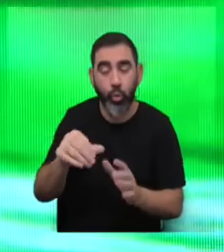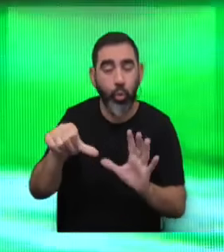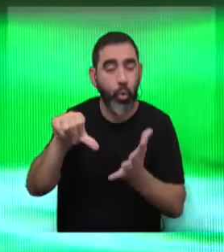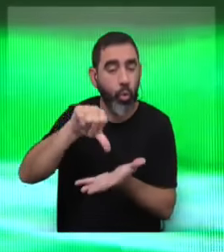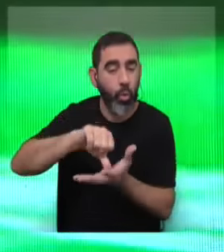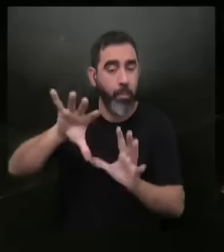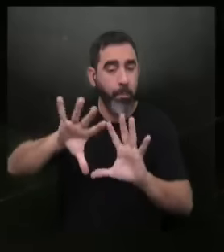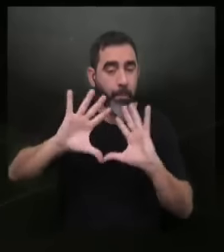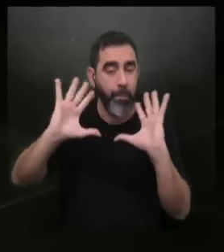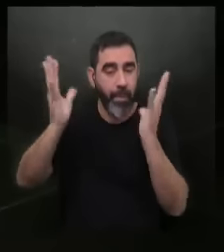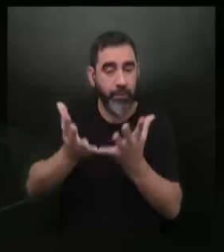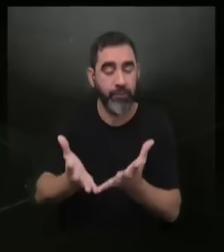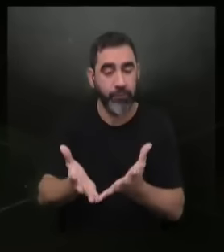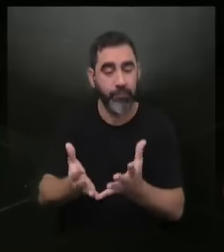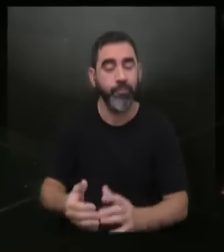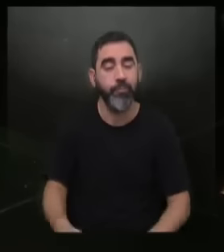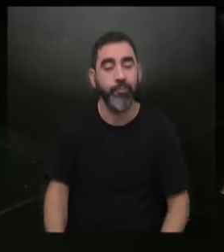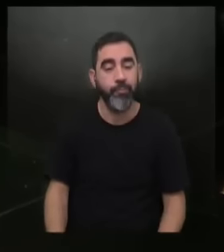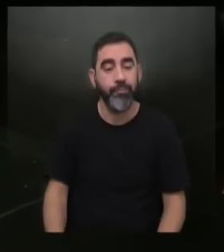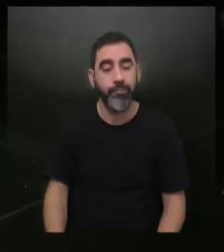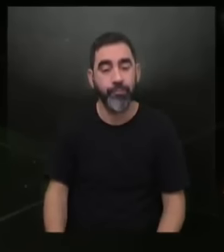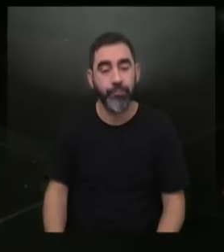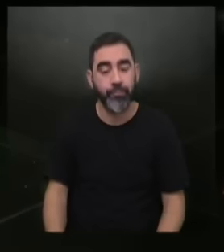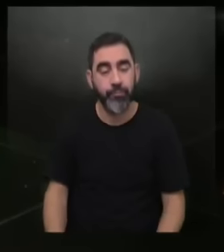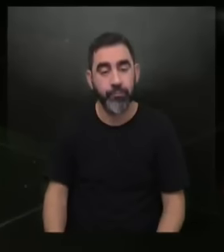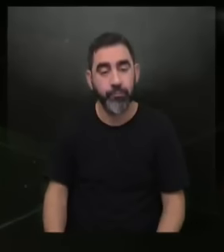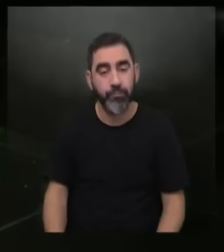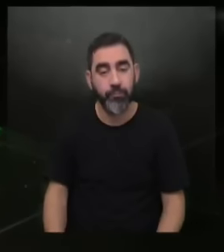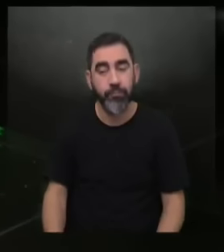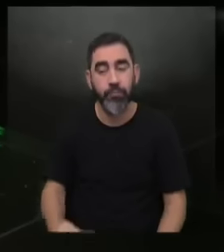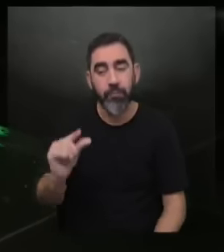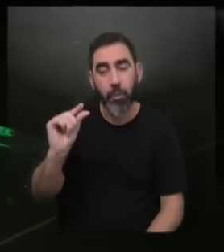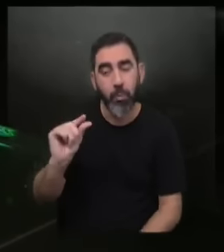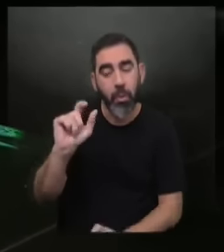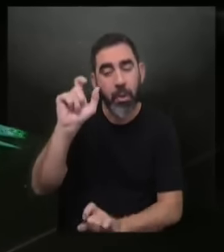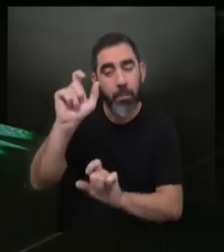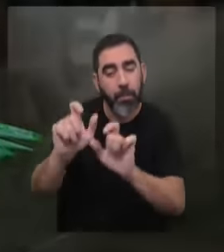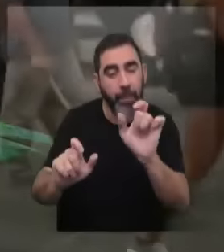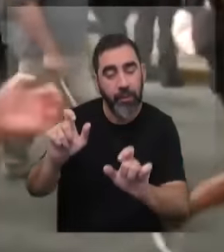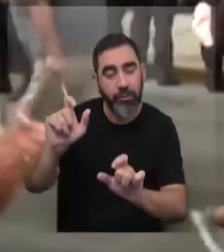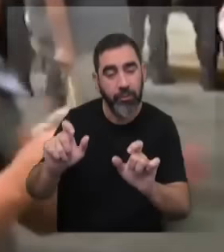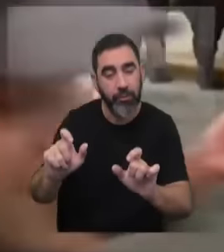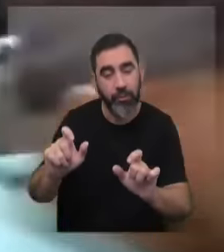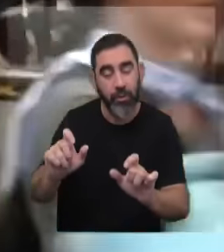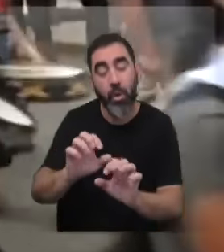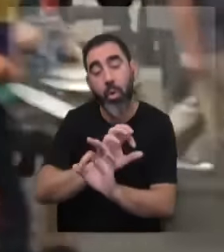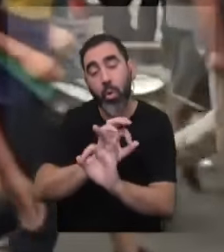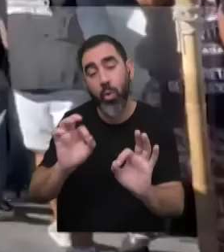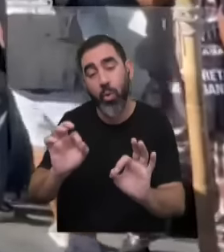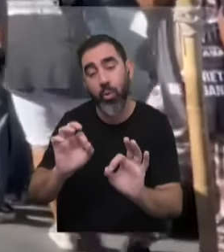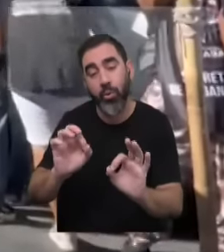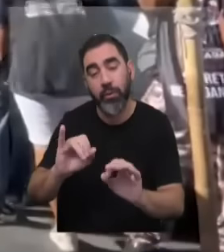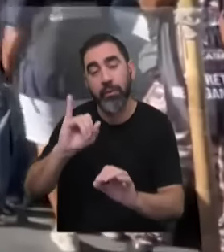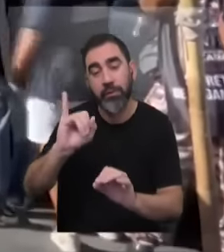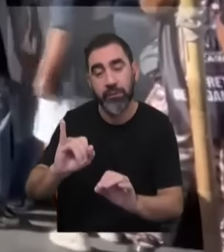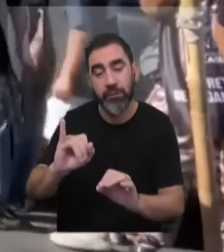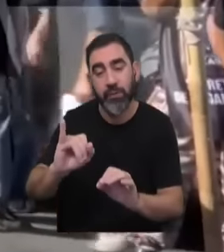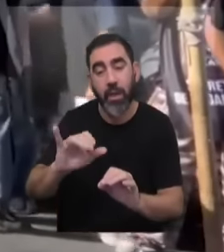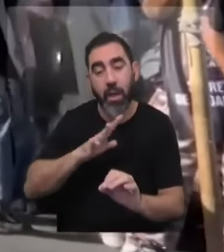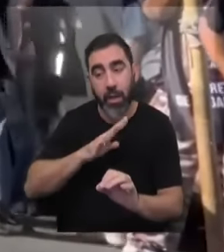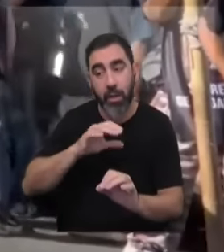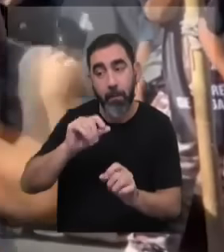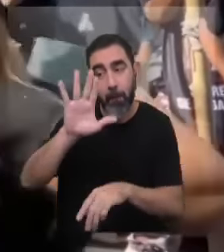no eh pocos son los ciudadanos o en todo caso crecientes son las franjas